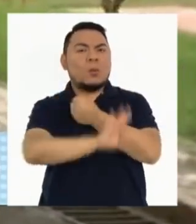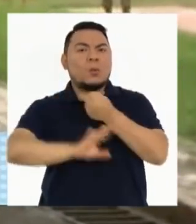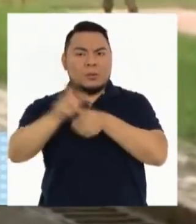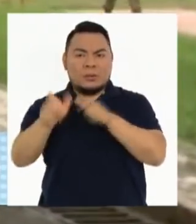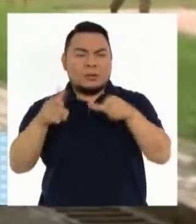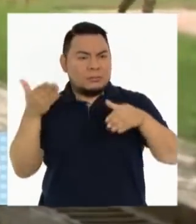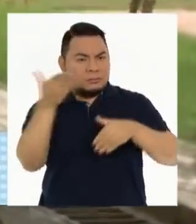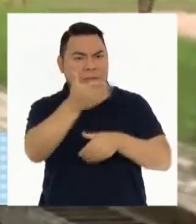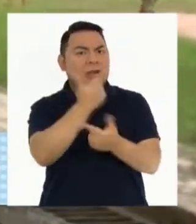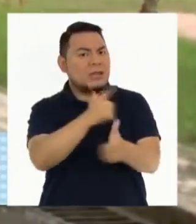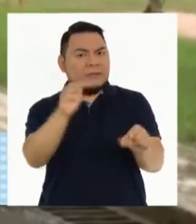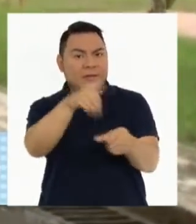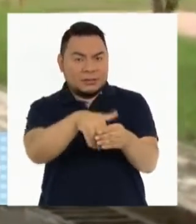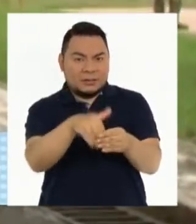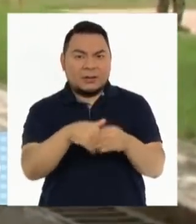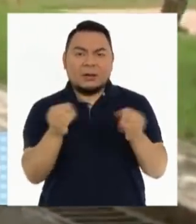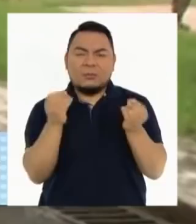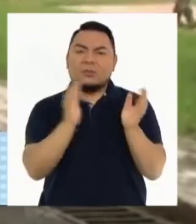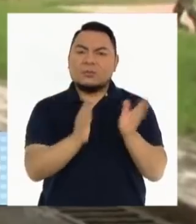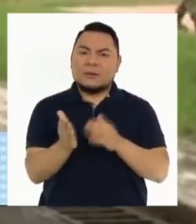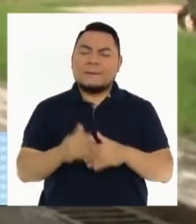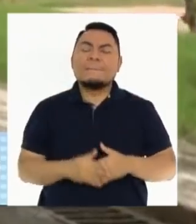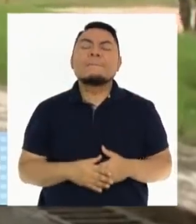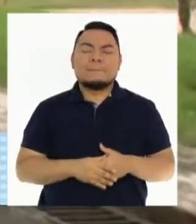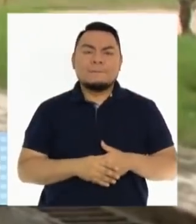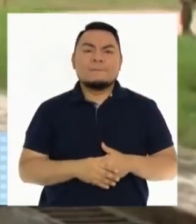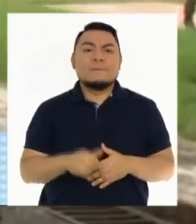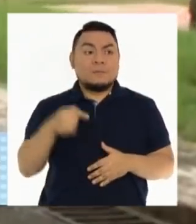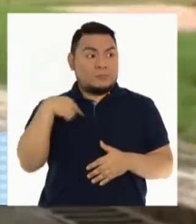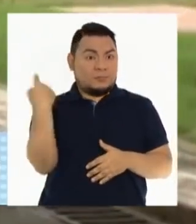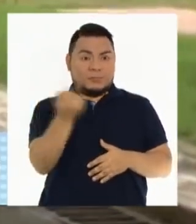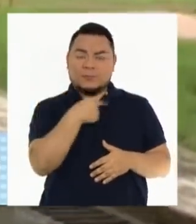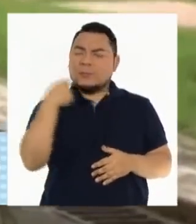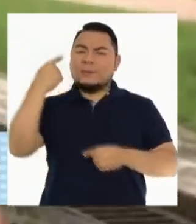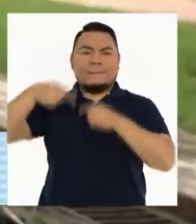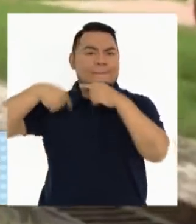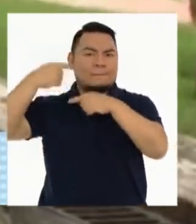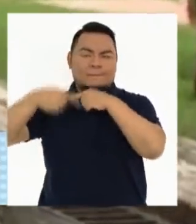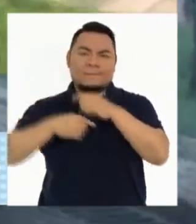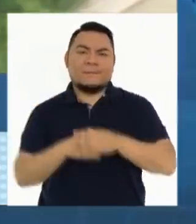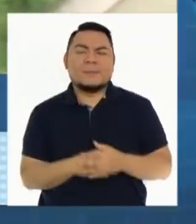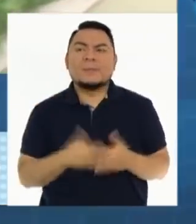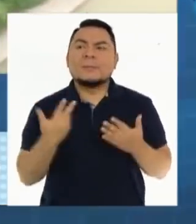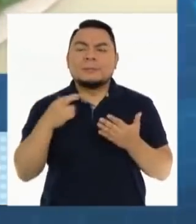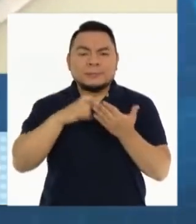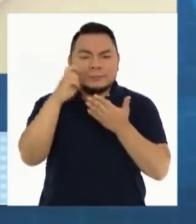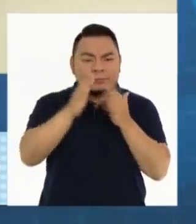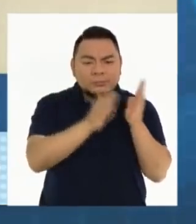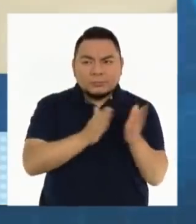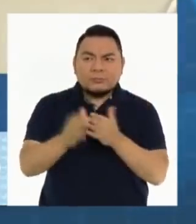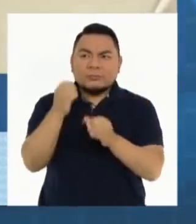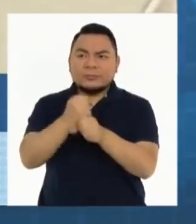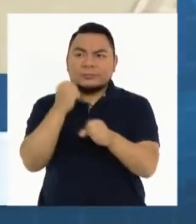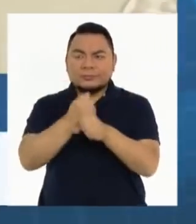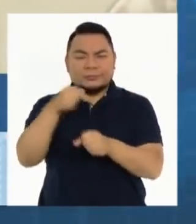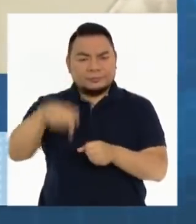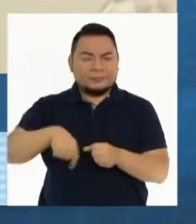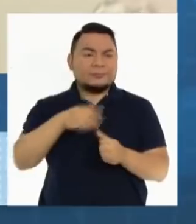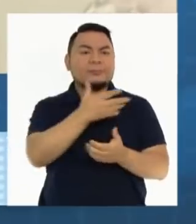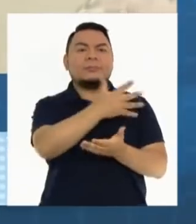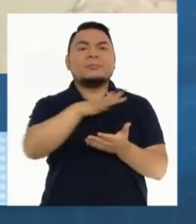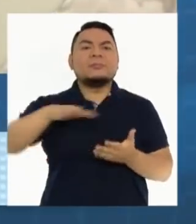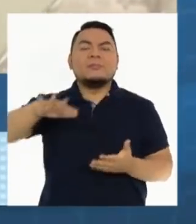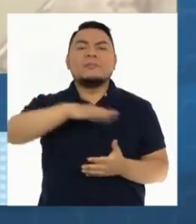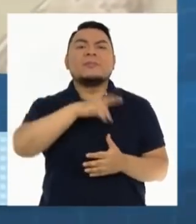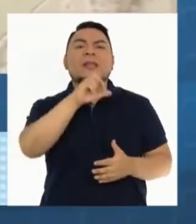Mira, nosotros todos los días estamos planeando los trabajos aquí en el BRAE, todos los